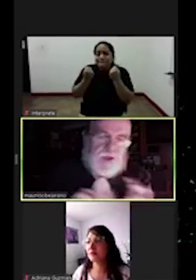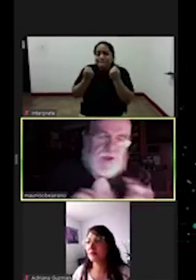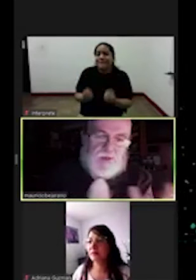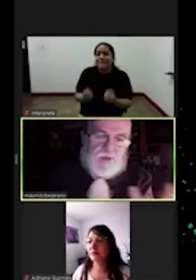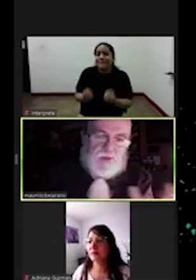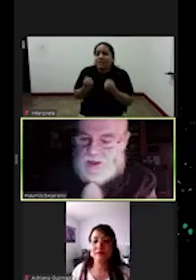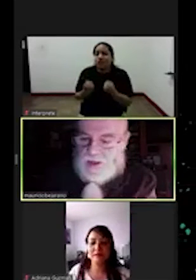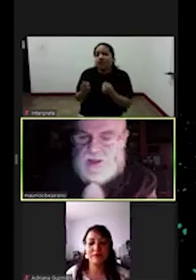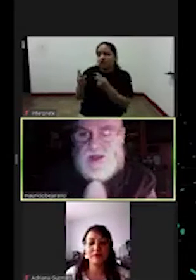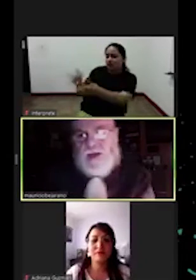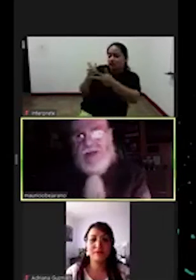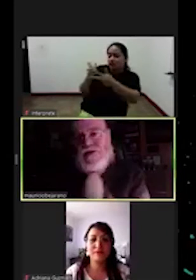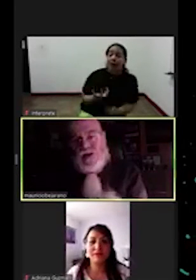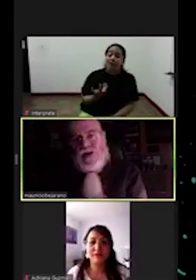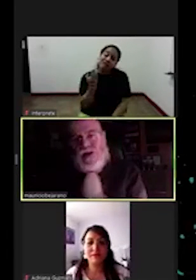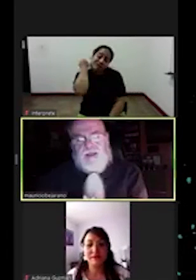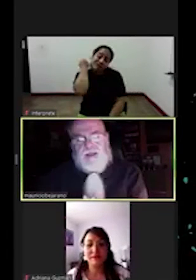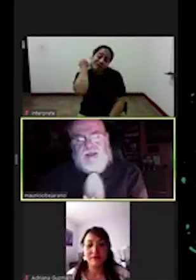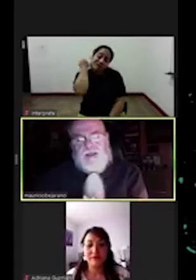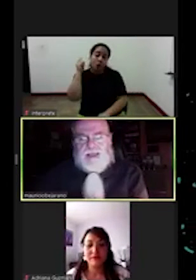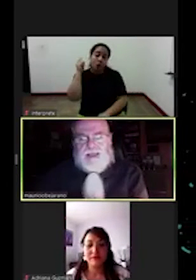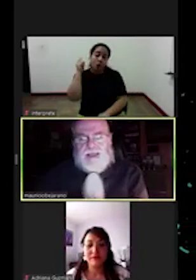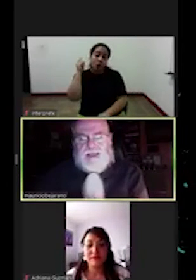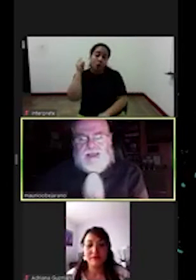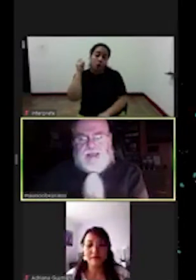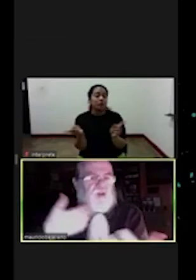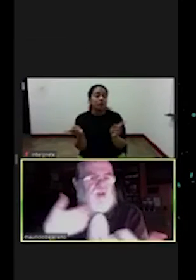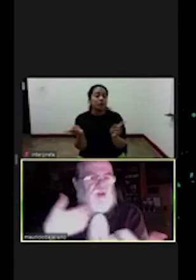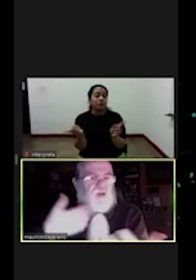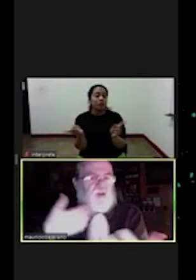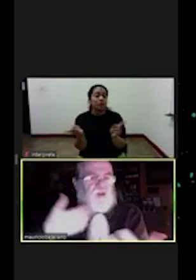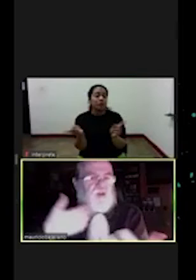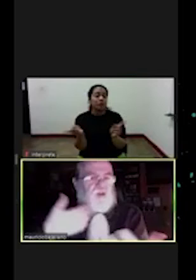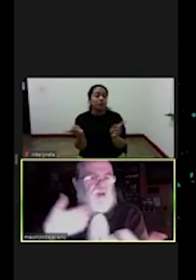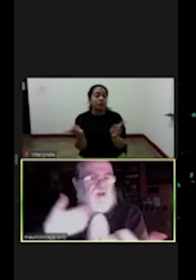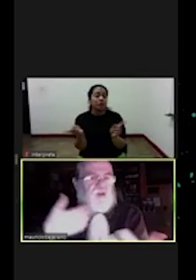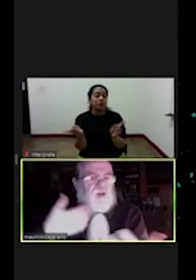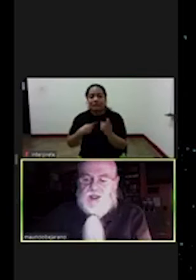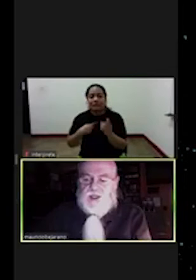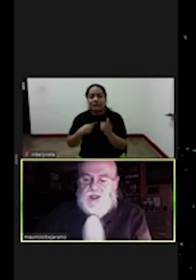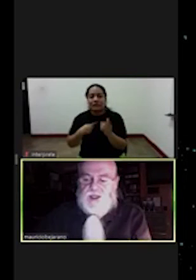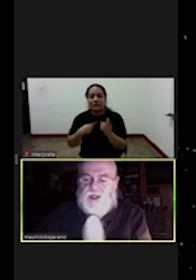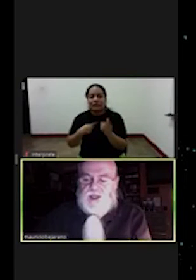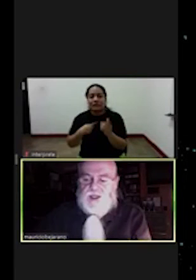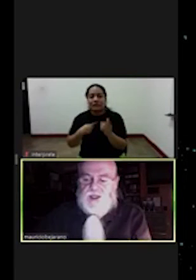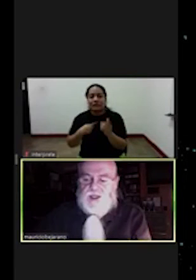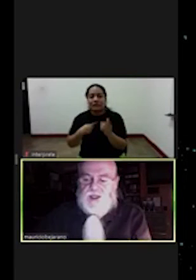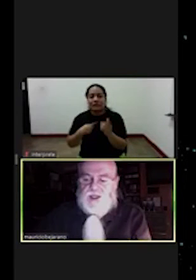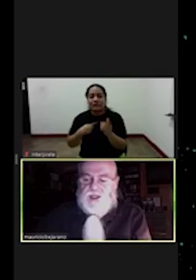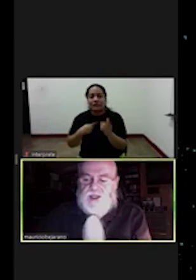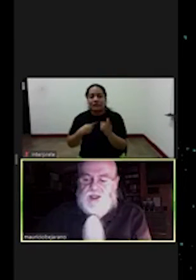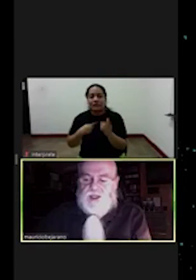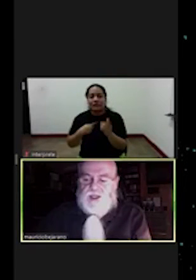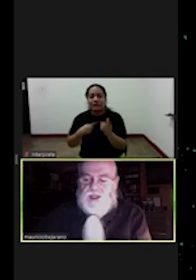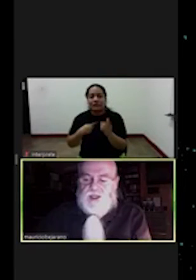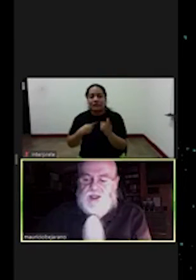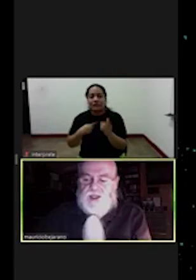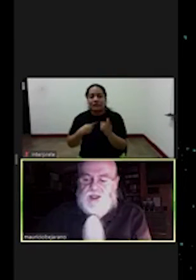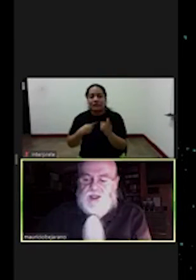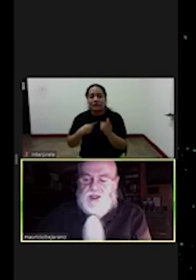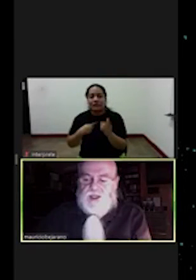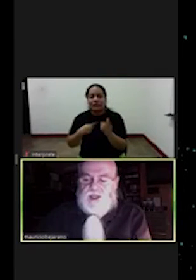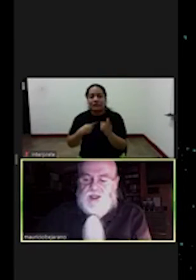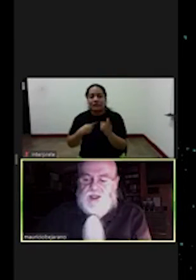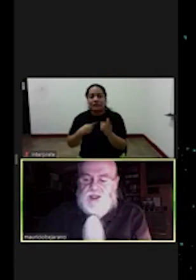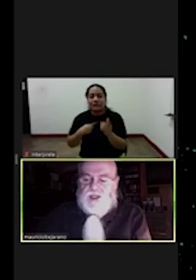medievales. Entonces, la propuesta fue transformándose. Por ejemplo, mi idea de un piso